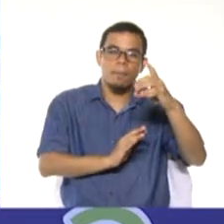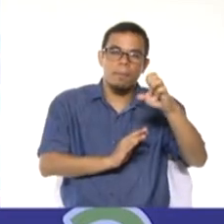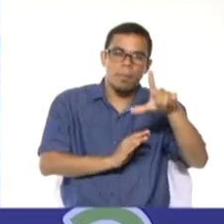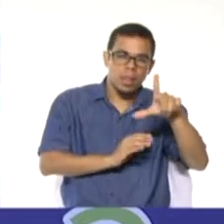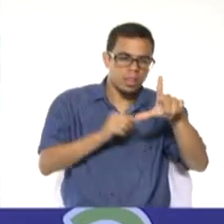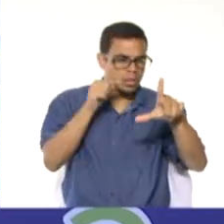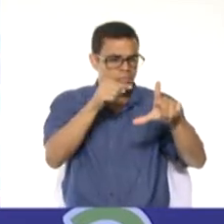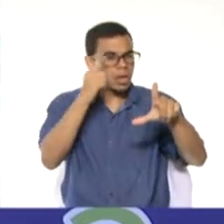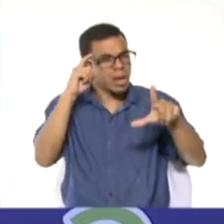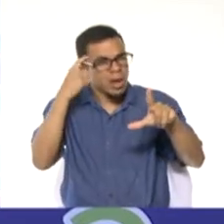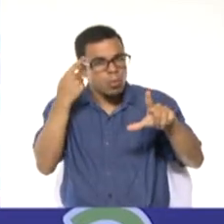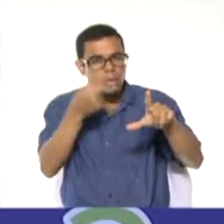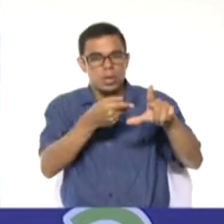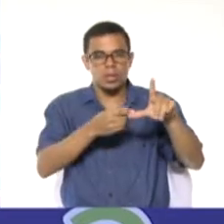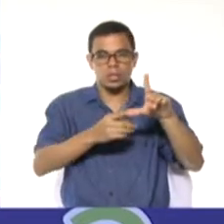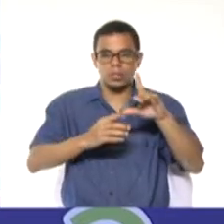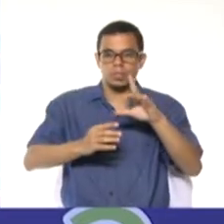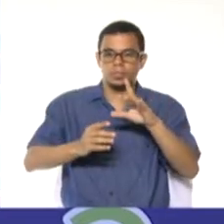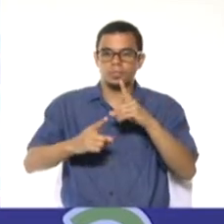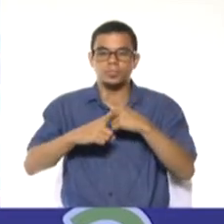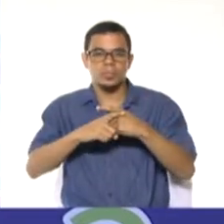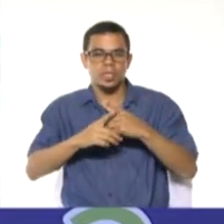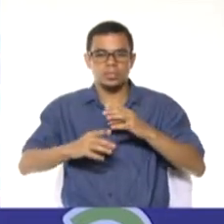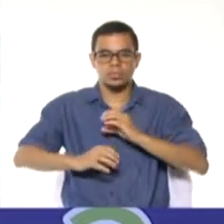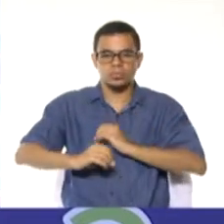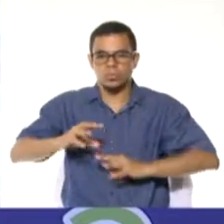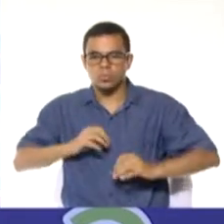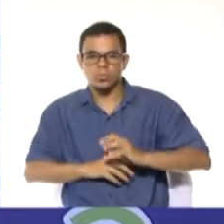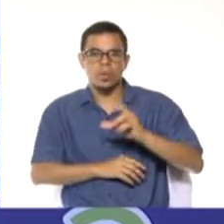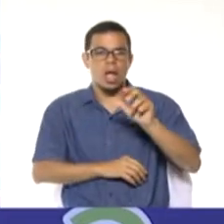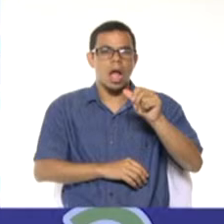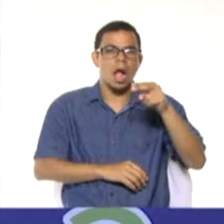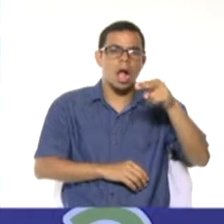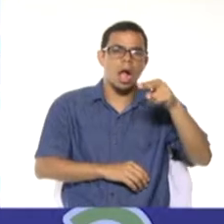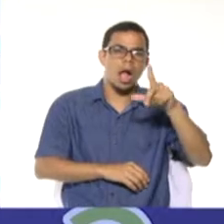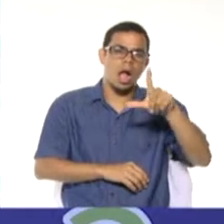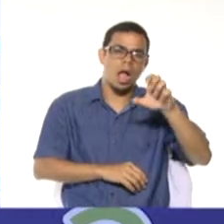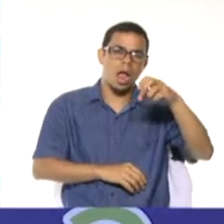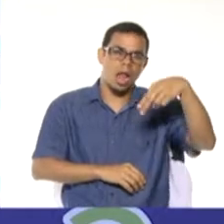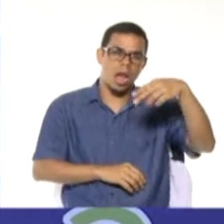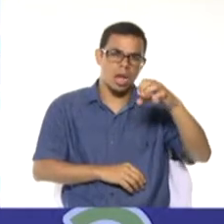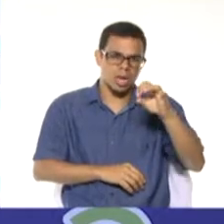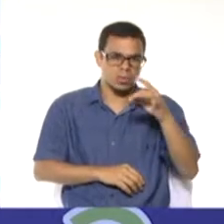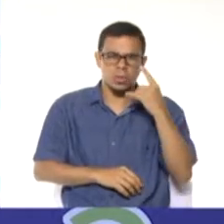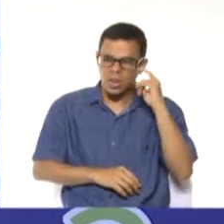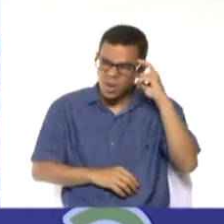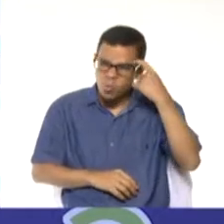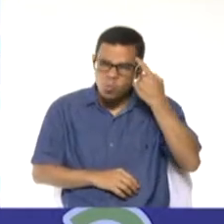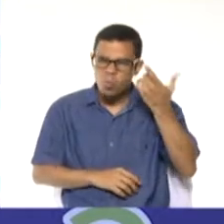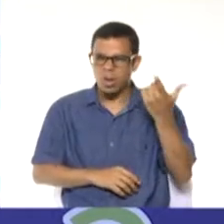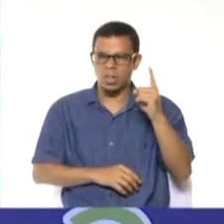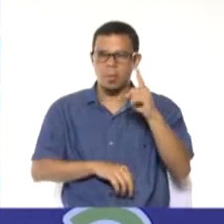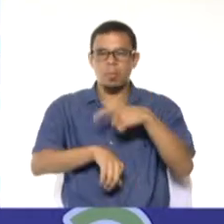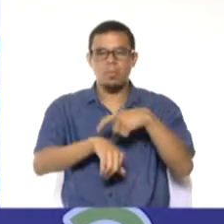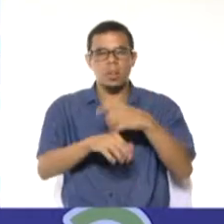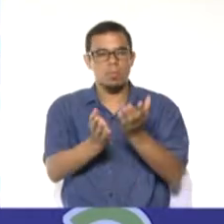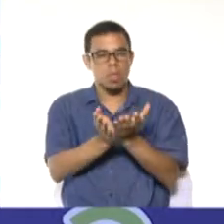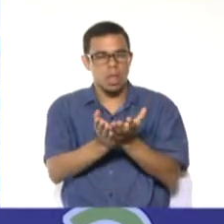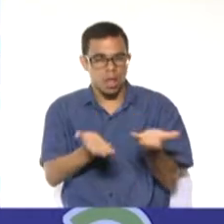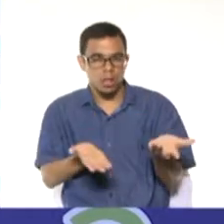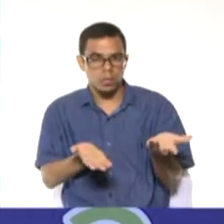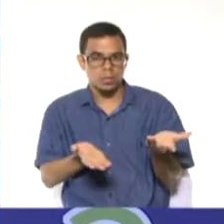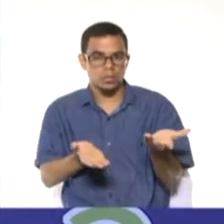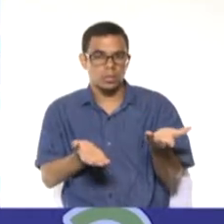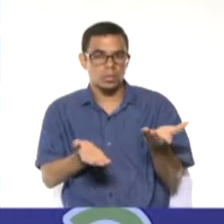Mendel, donde hablábamos de los genes, hablábamos de los alelos? ¿Okay? Vamos a recordar uno de los ejercicios que hizo Mendel en su primera ley, que se